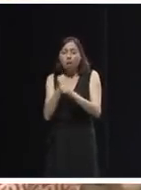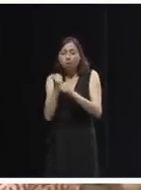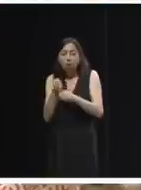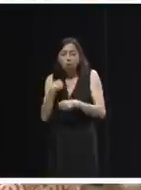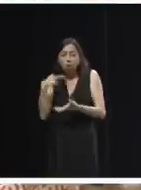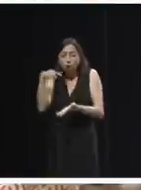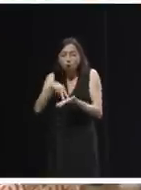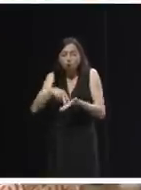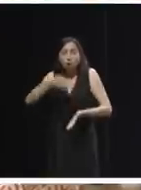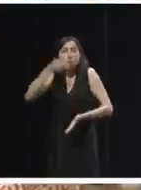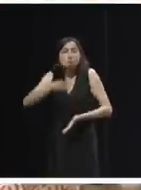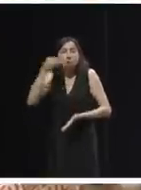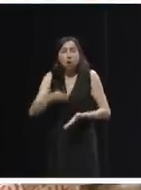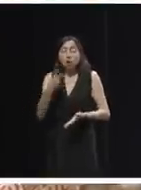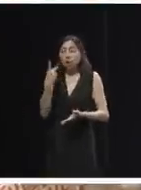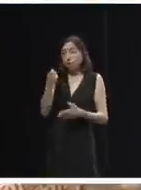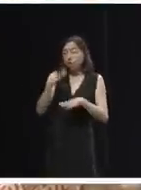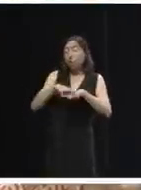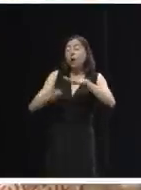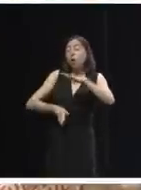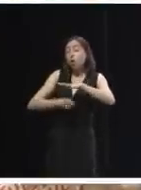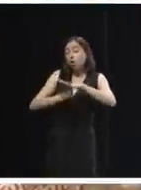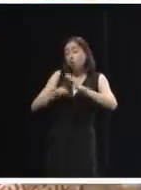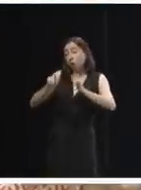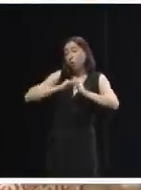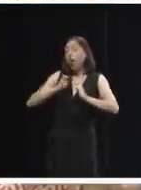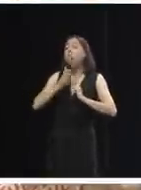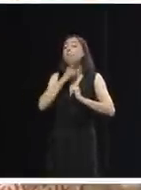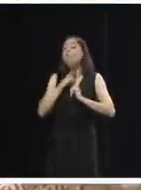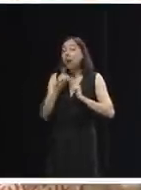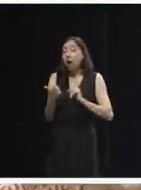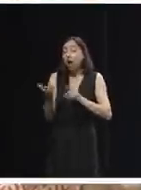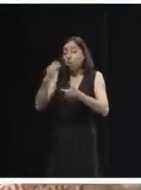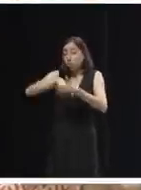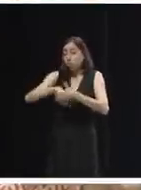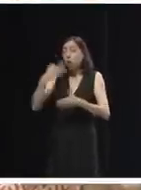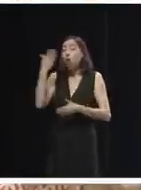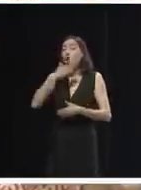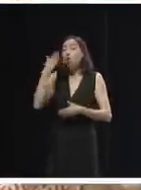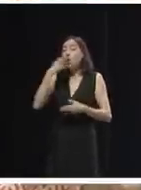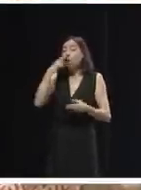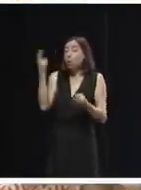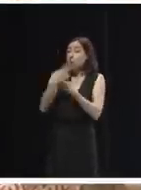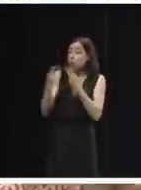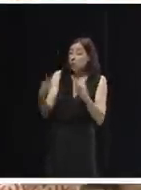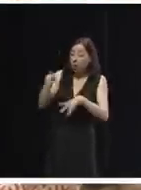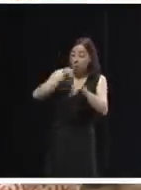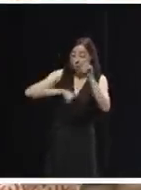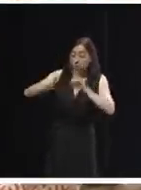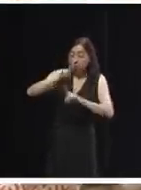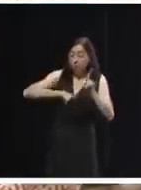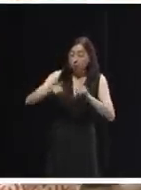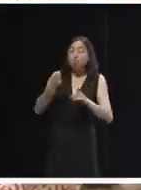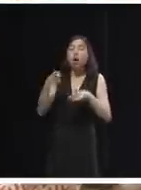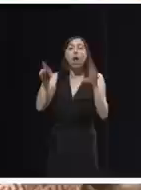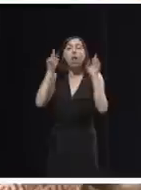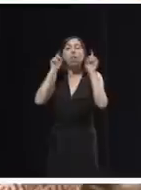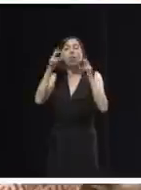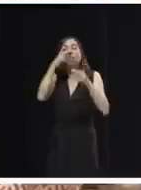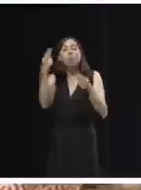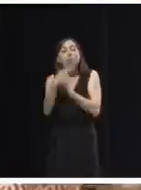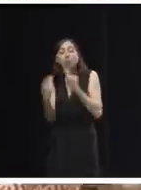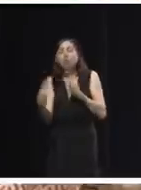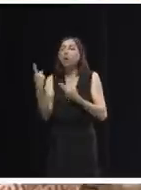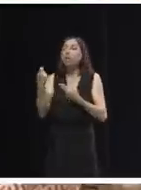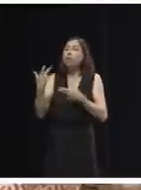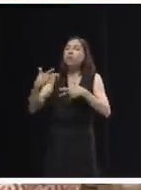sacar los mejores expedientes para seguir siendo becario en colegio público. Como había problemas en la educación pública, había que movilizarse para la